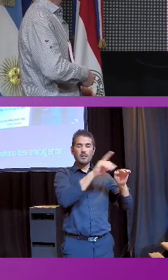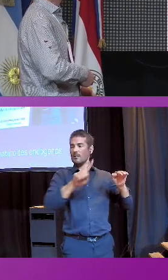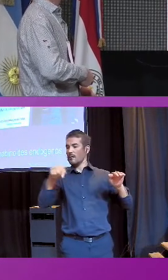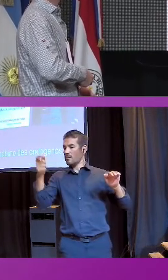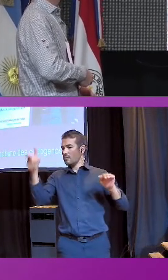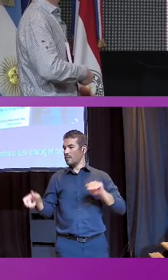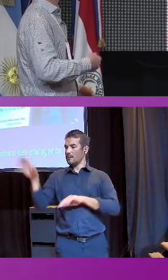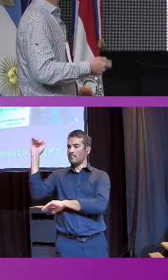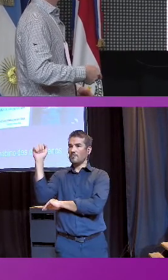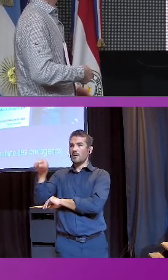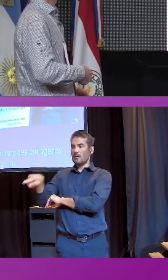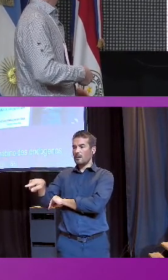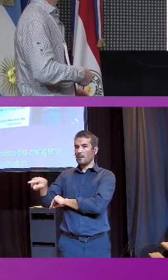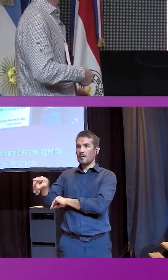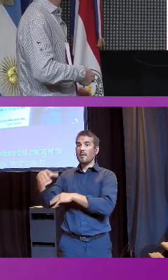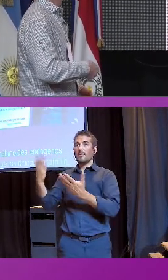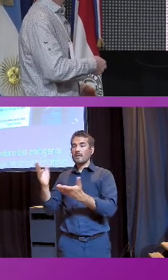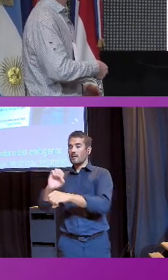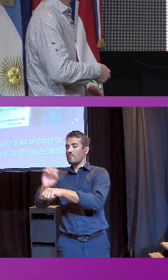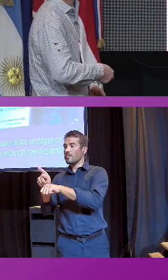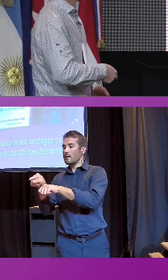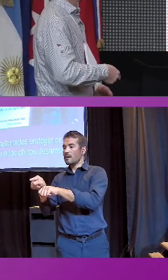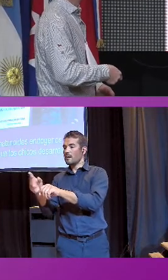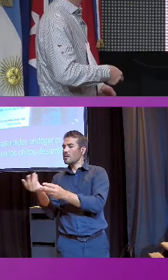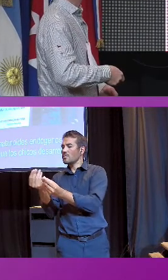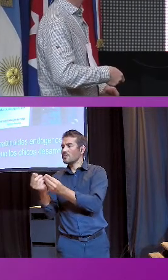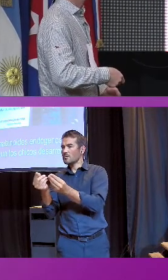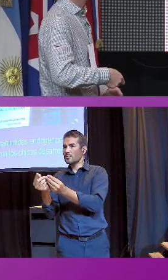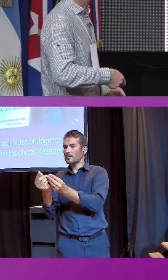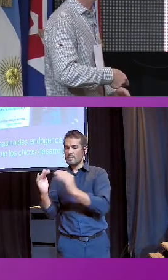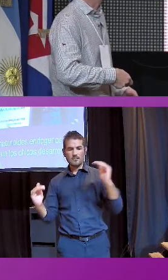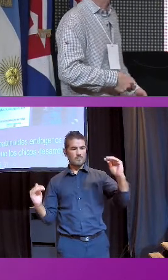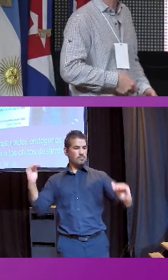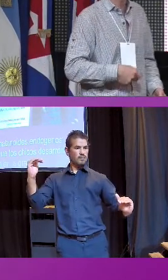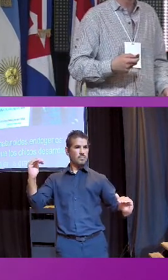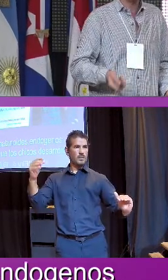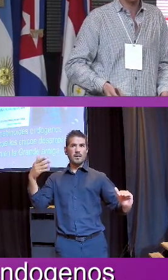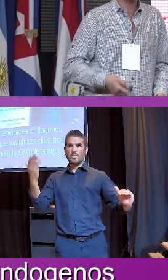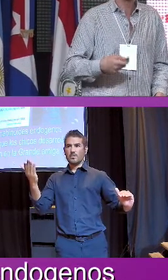que en controles, que en los chicos de desarrollo típico, ¿sí?, sugiriendo que la alteración en la anandamida podría